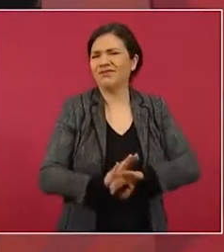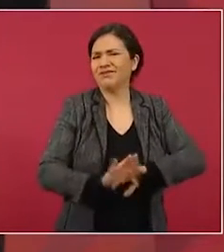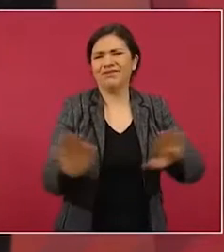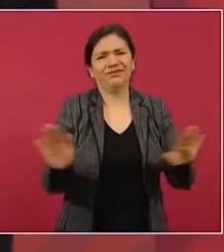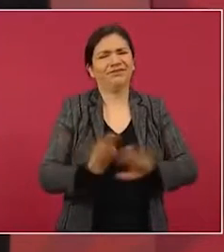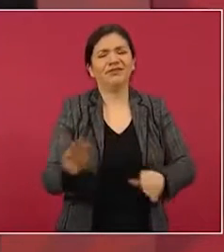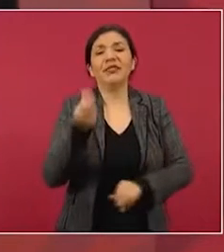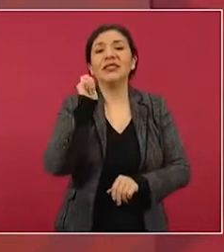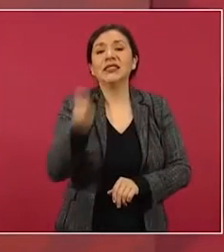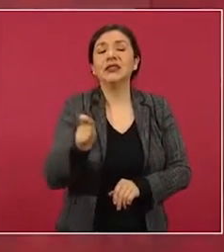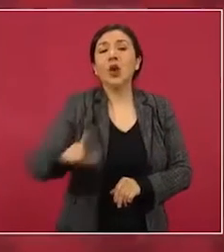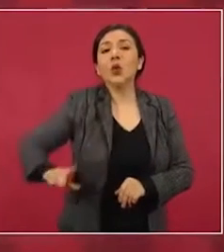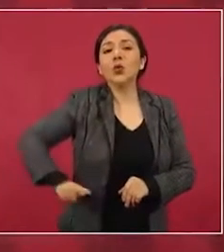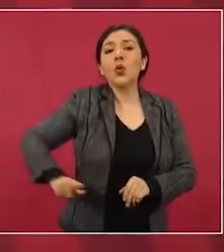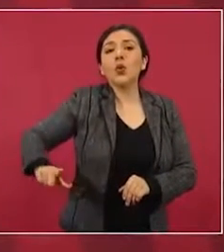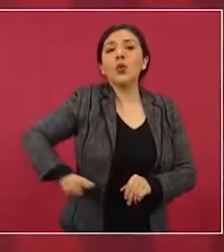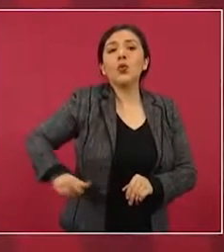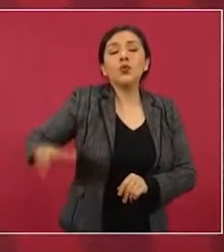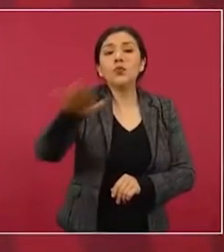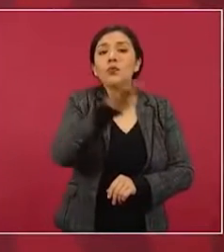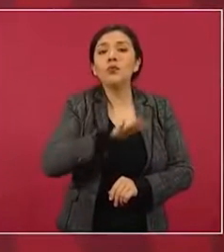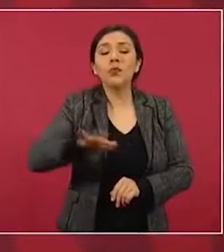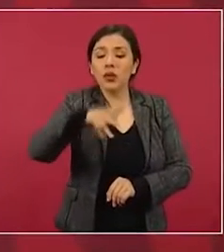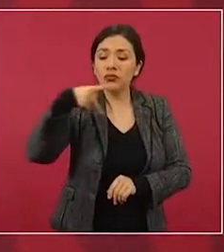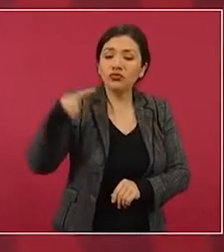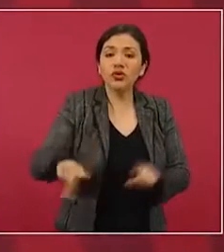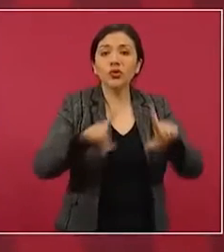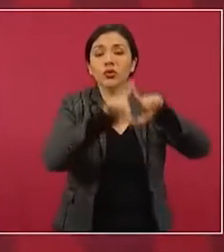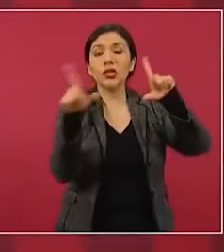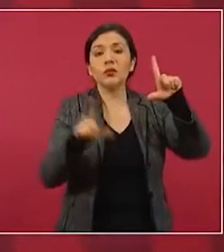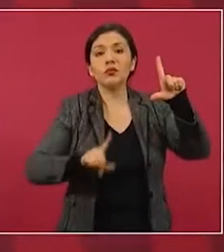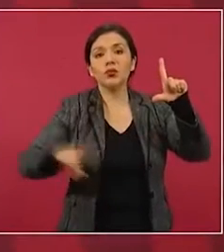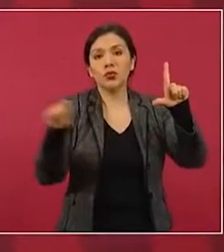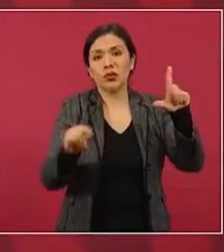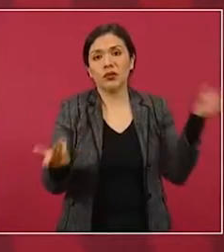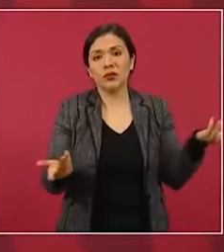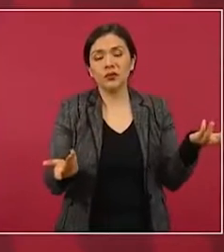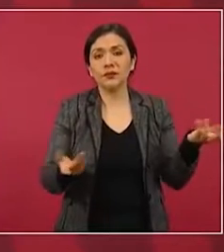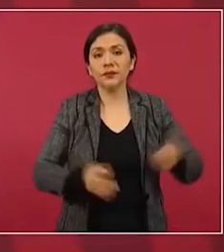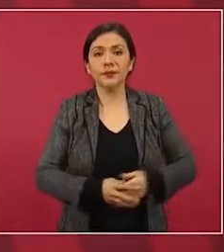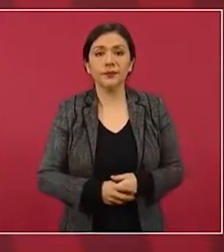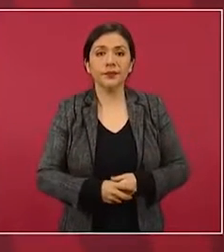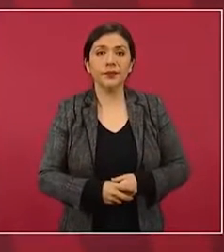el gobierno de la República,